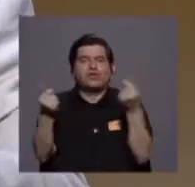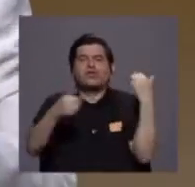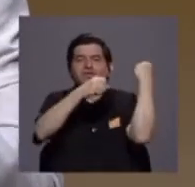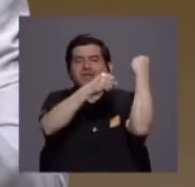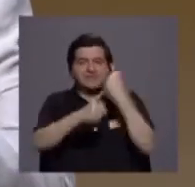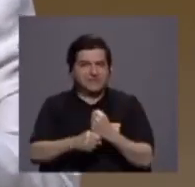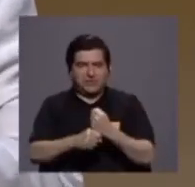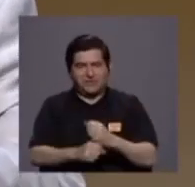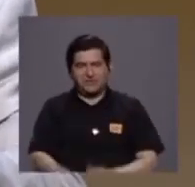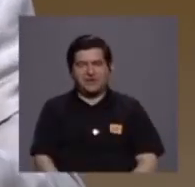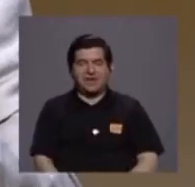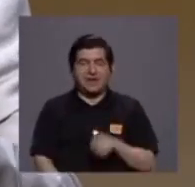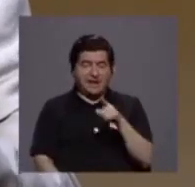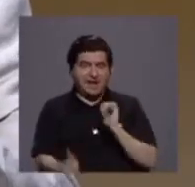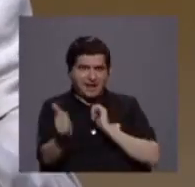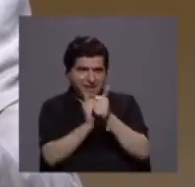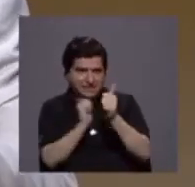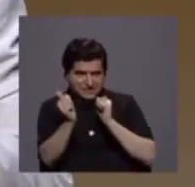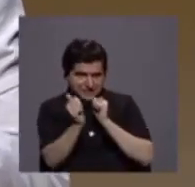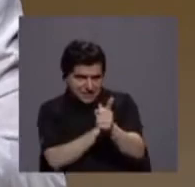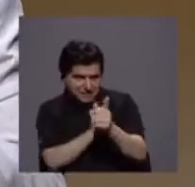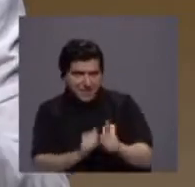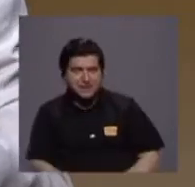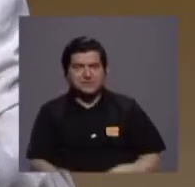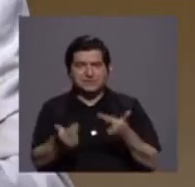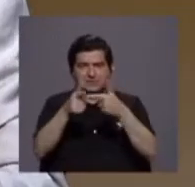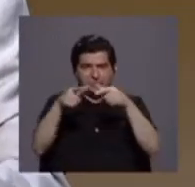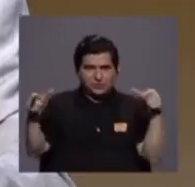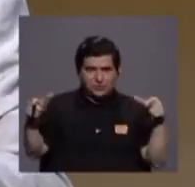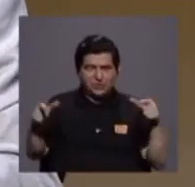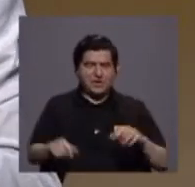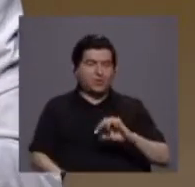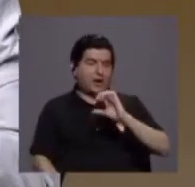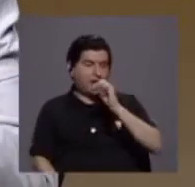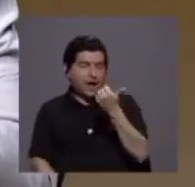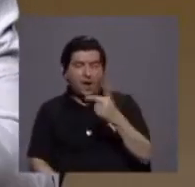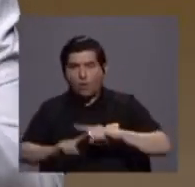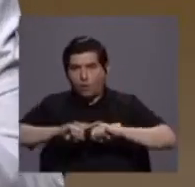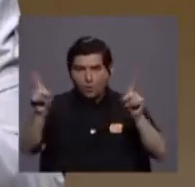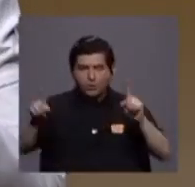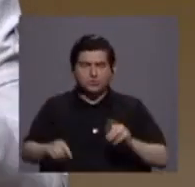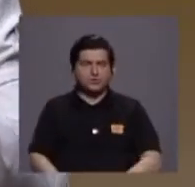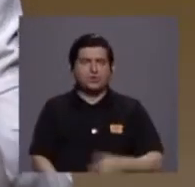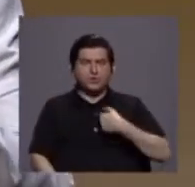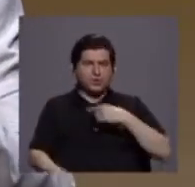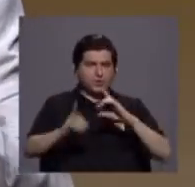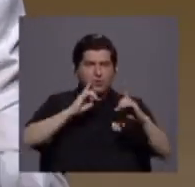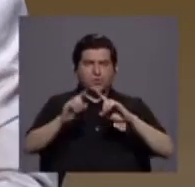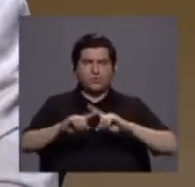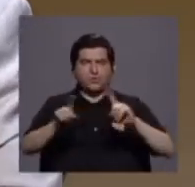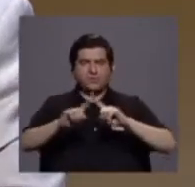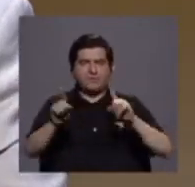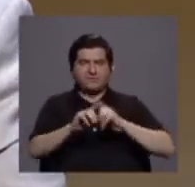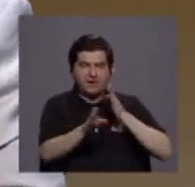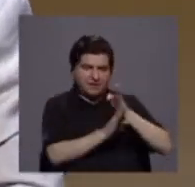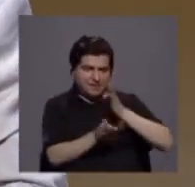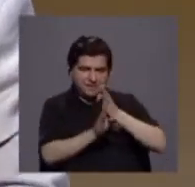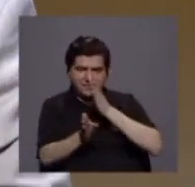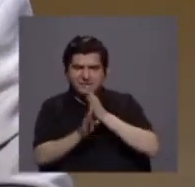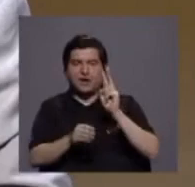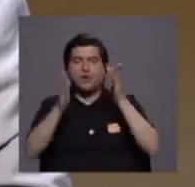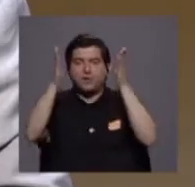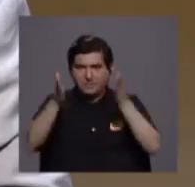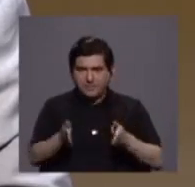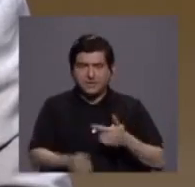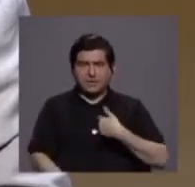este tener que transitar o navegar de un lenguaje a otro y tener que dialogar con colegas de otras disciplinas, creo que me